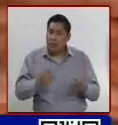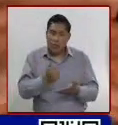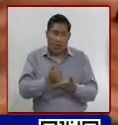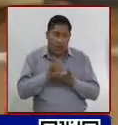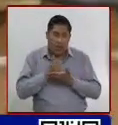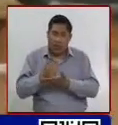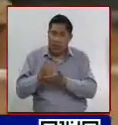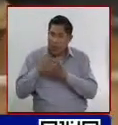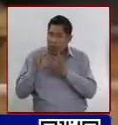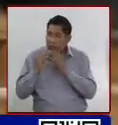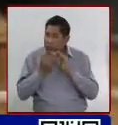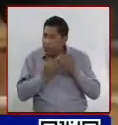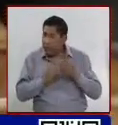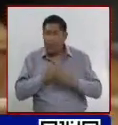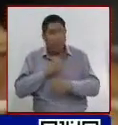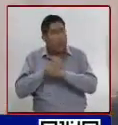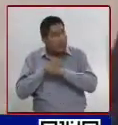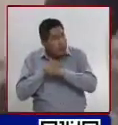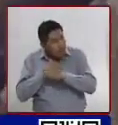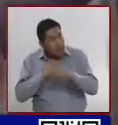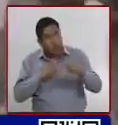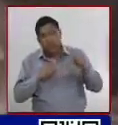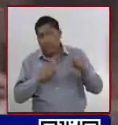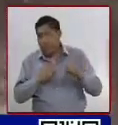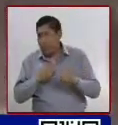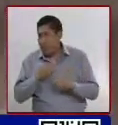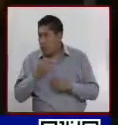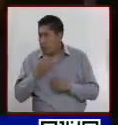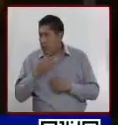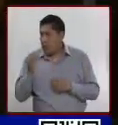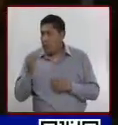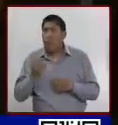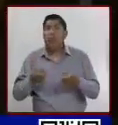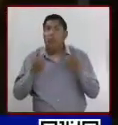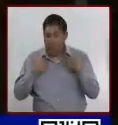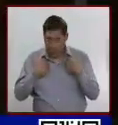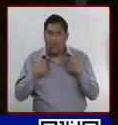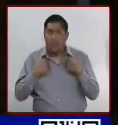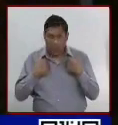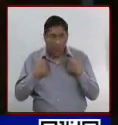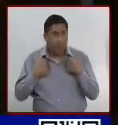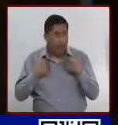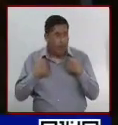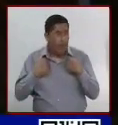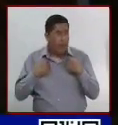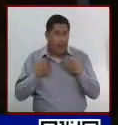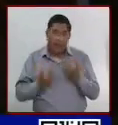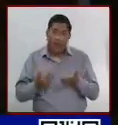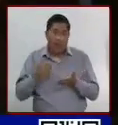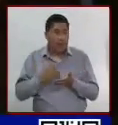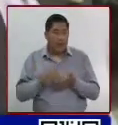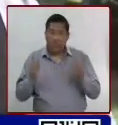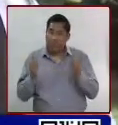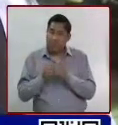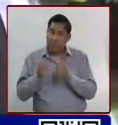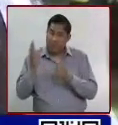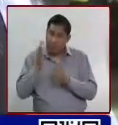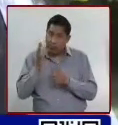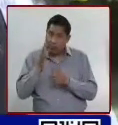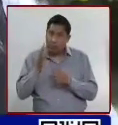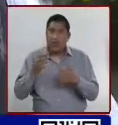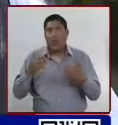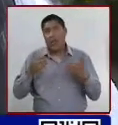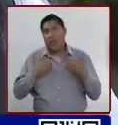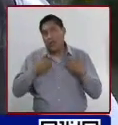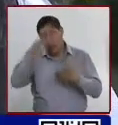con la interacción de publicaciones y vienen. Han venido, hemos hecho reinserciones con las madres. Porque tener un